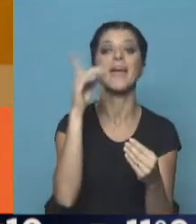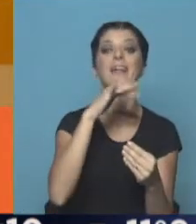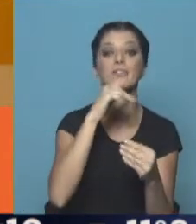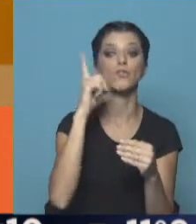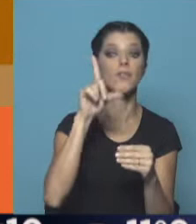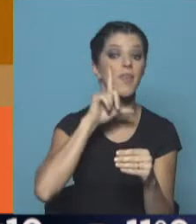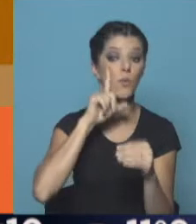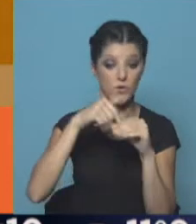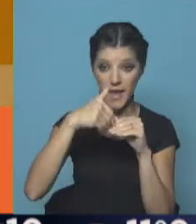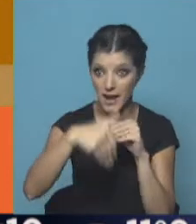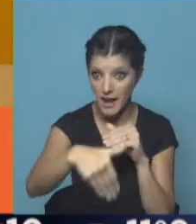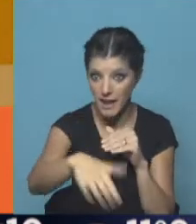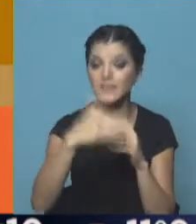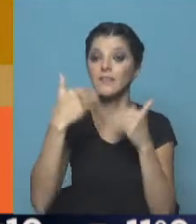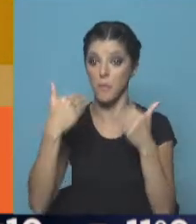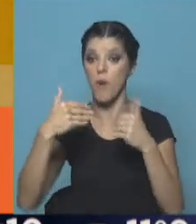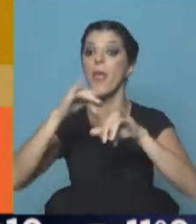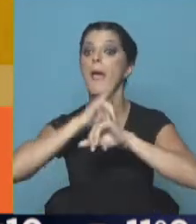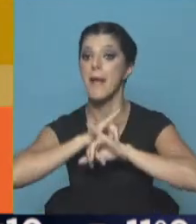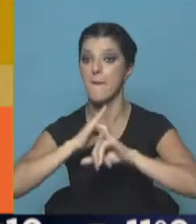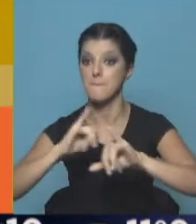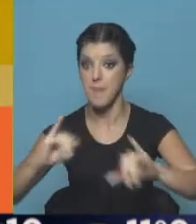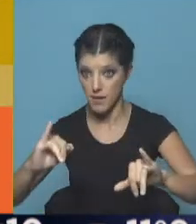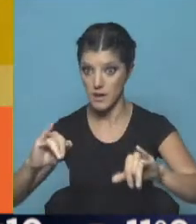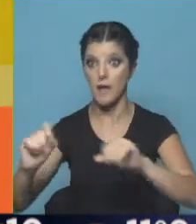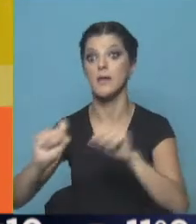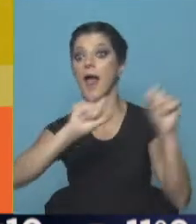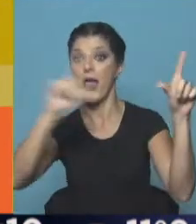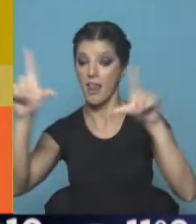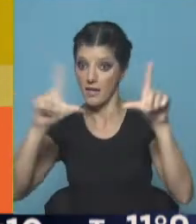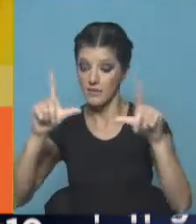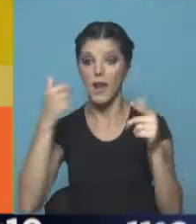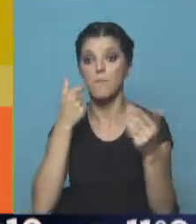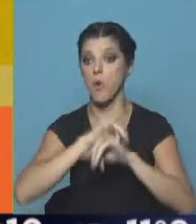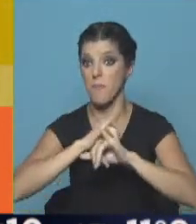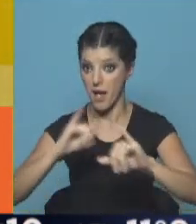poder empezar a hacer spots publicitarios para esta campaña, para las PASO y para las